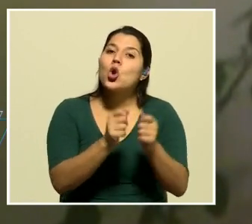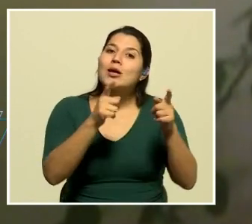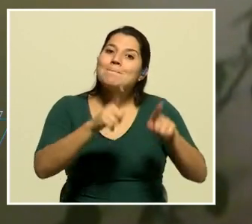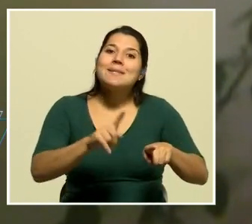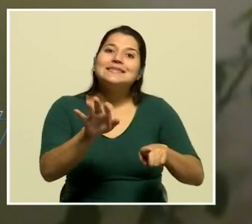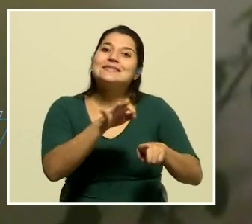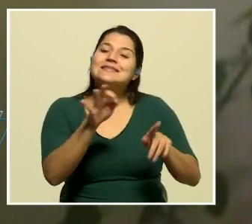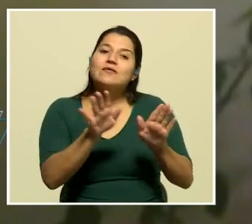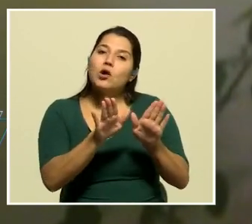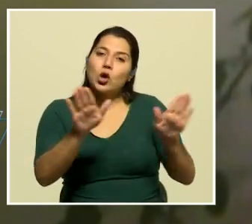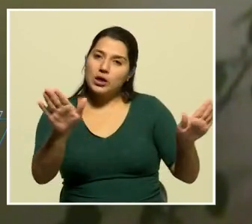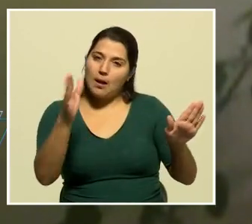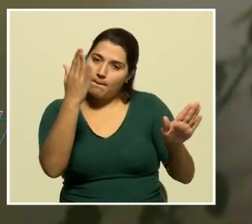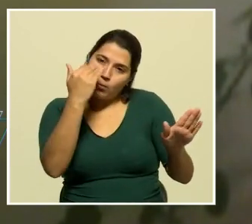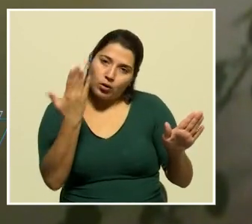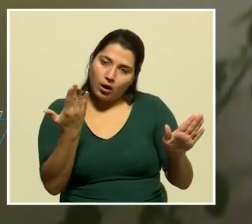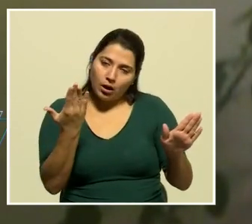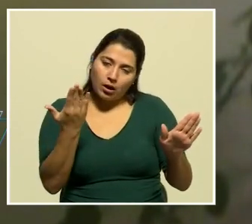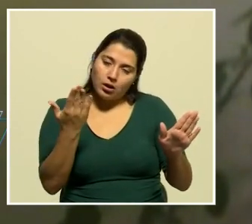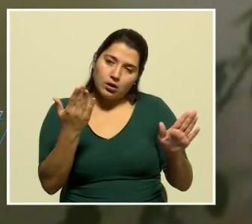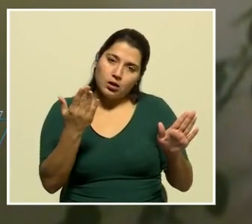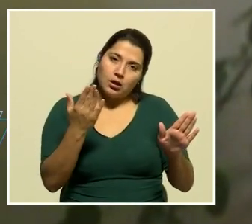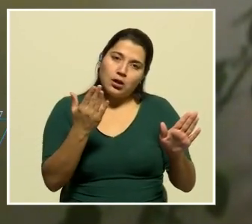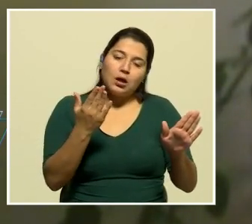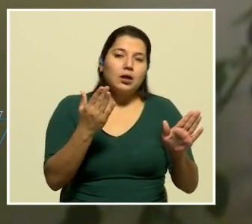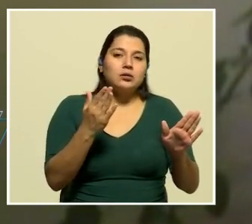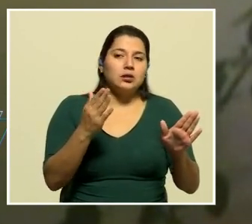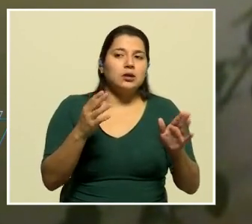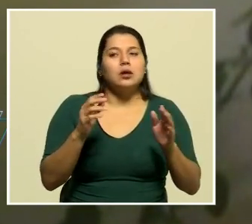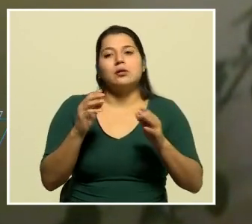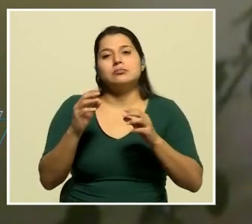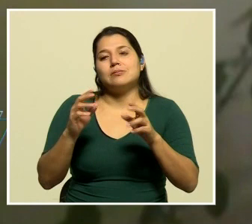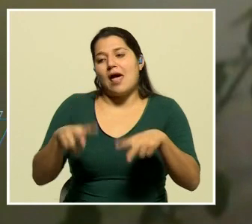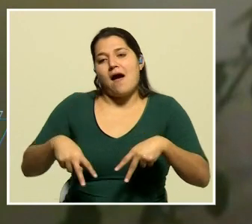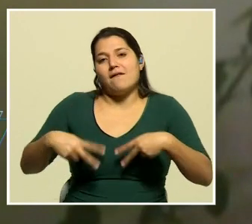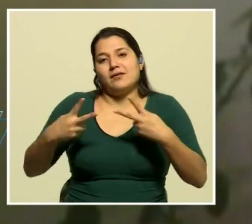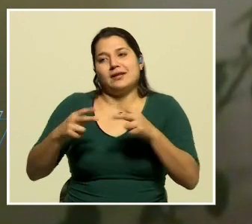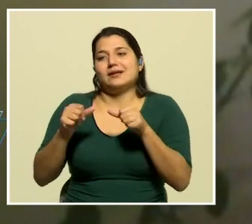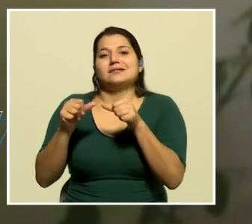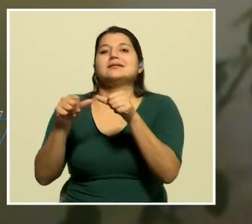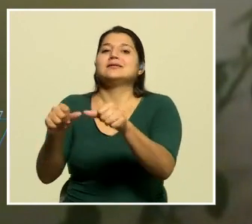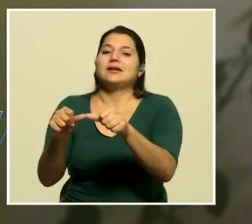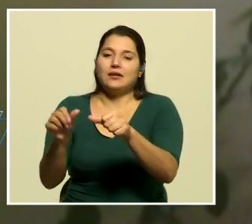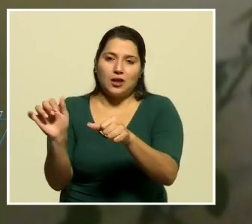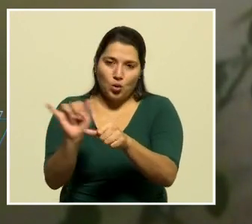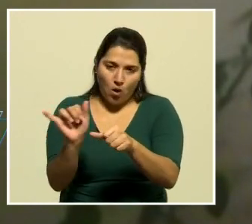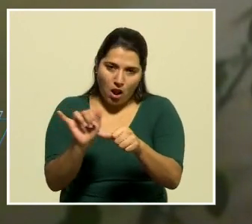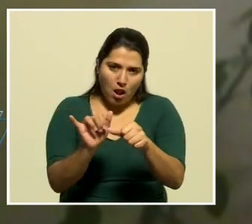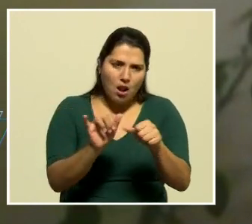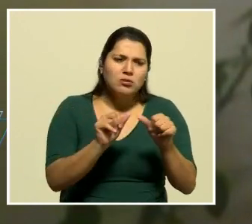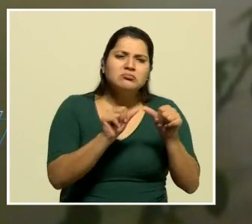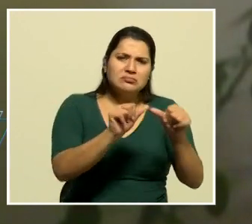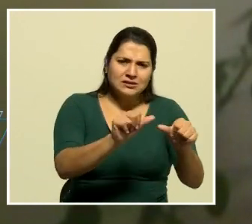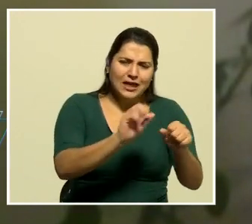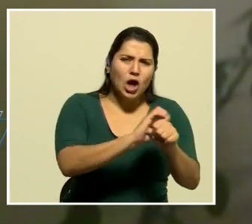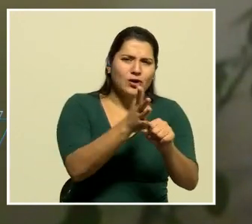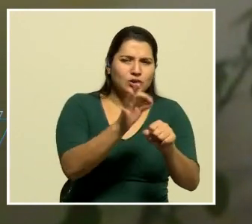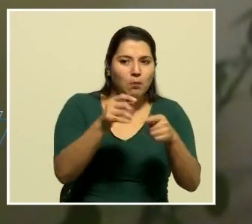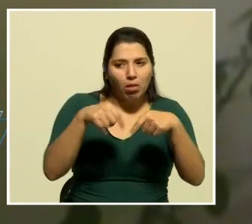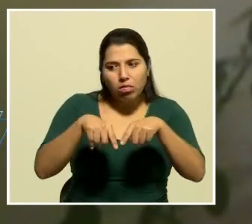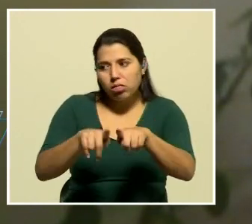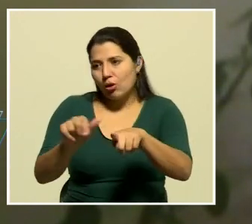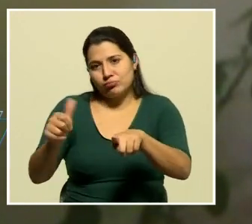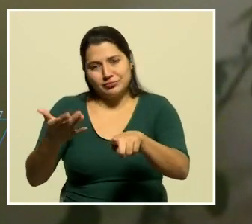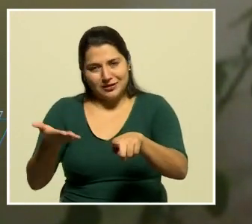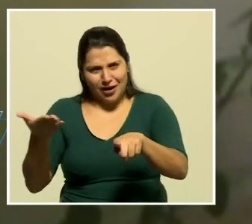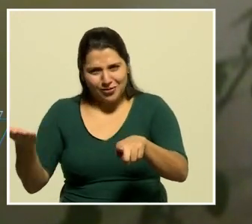general, porque no para, el resto del mundo no para necesariamente. Y con respecto a lo que